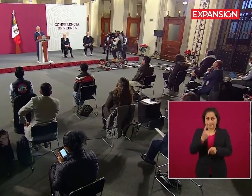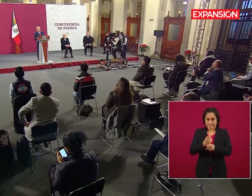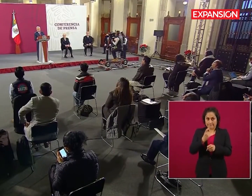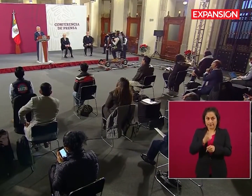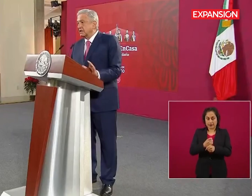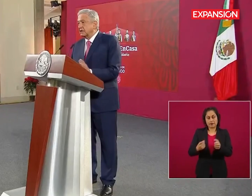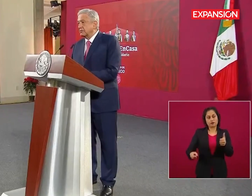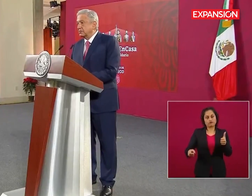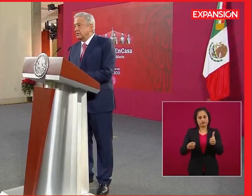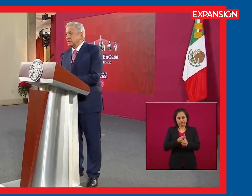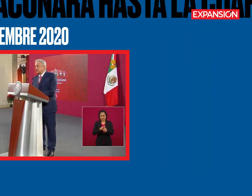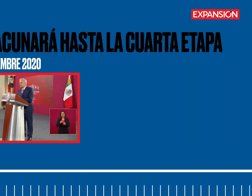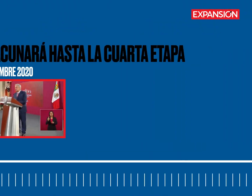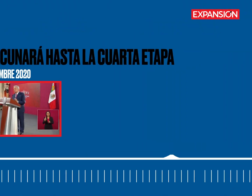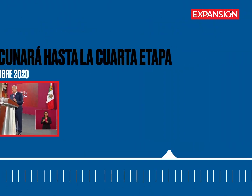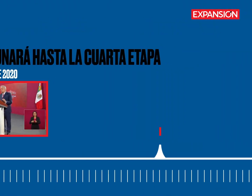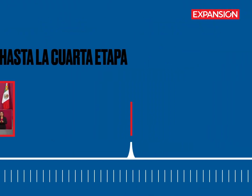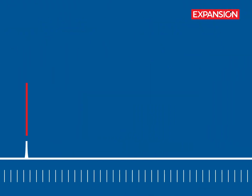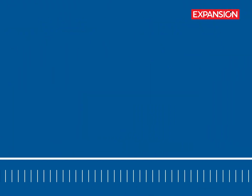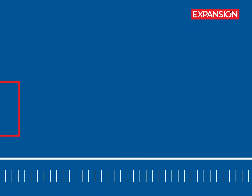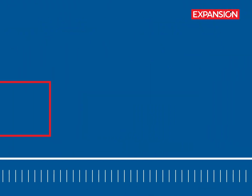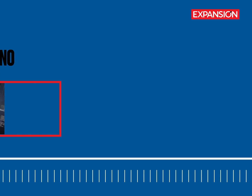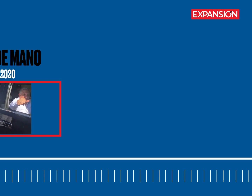a los enfermos, que hay que protegerlos.